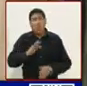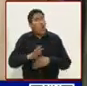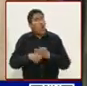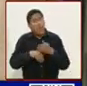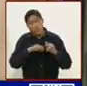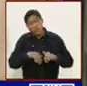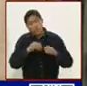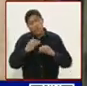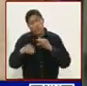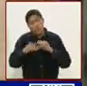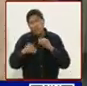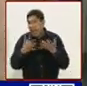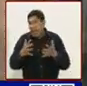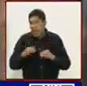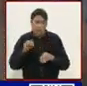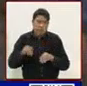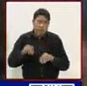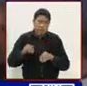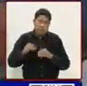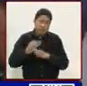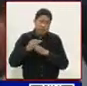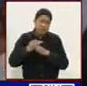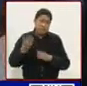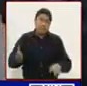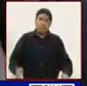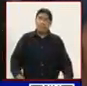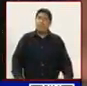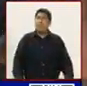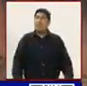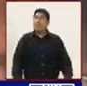que necesitan para esclarecer el presente hecho.